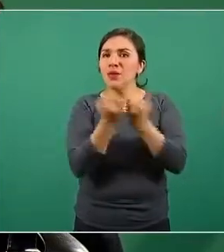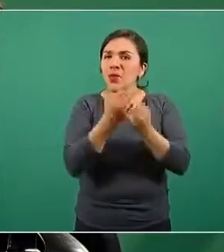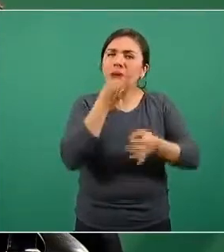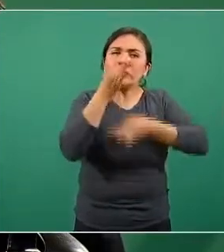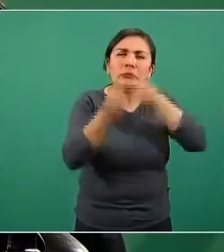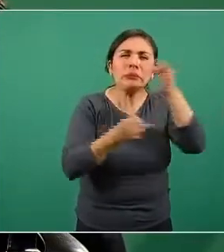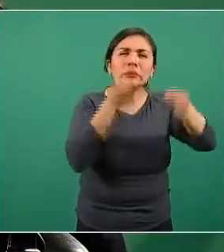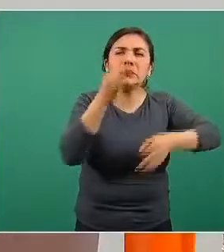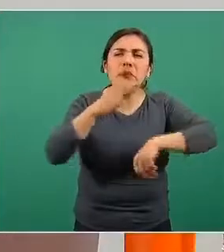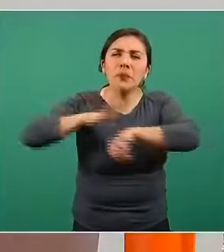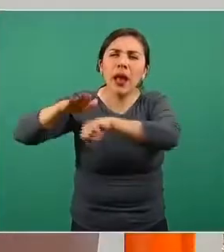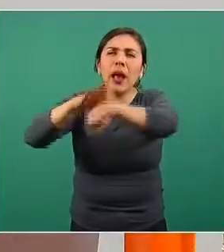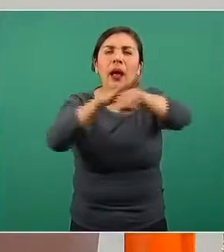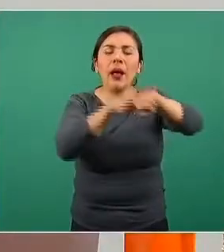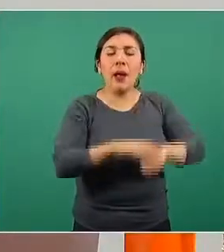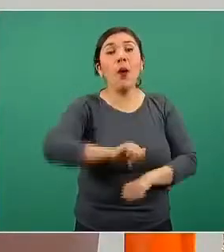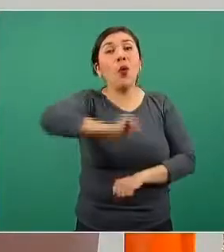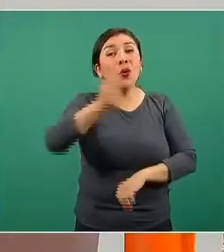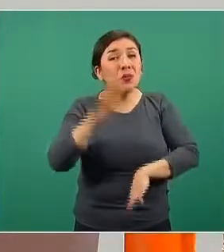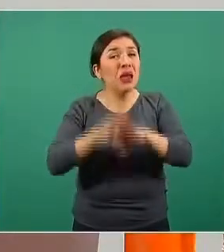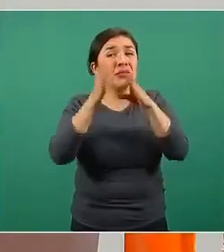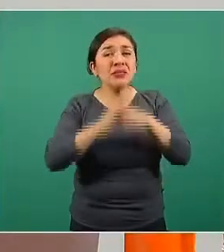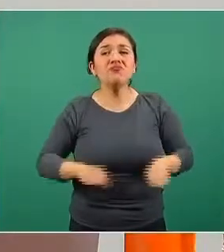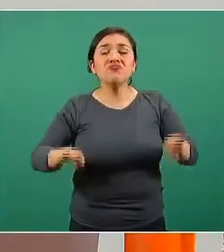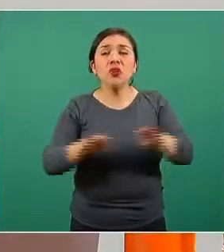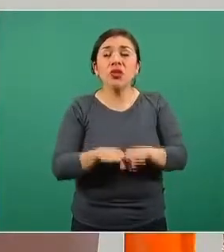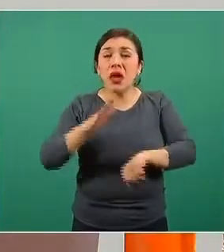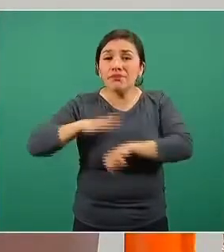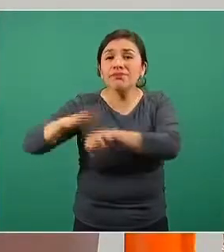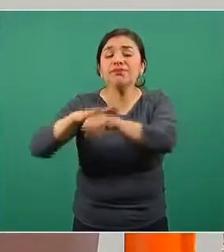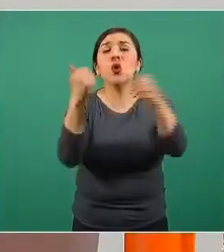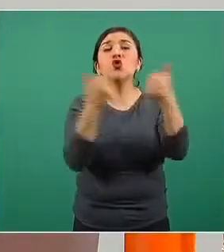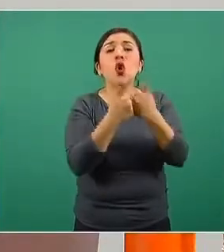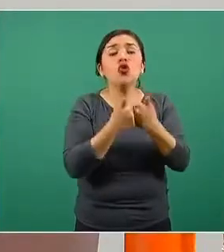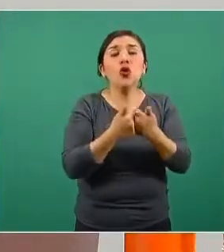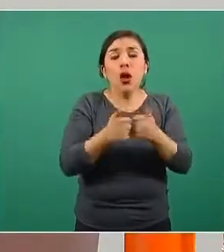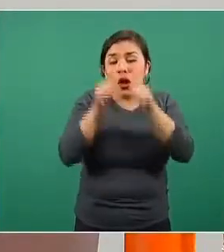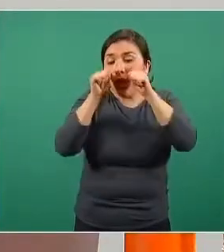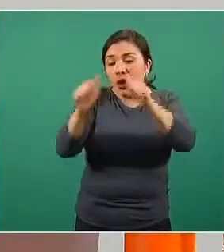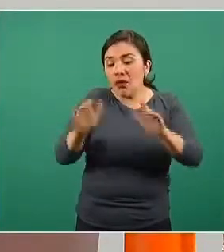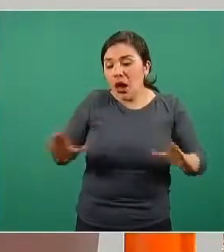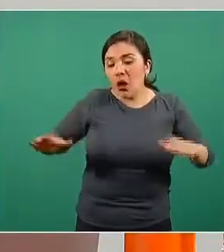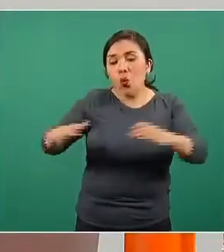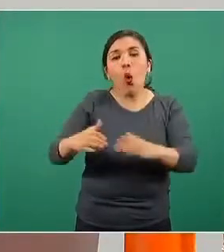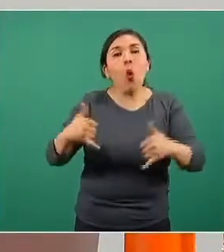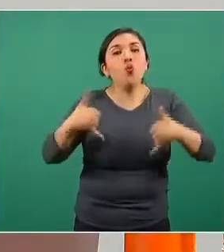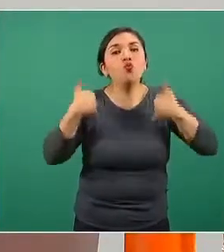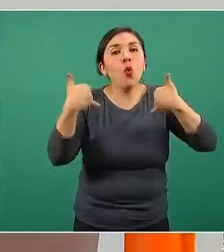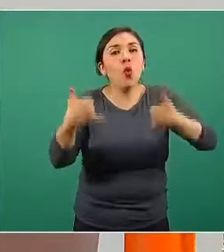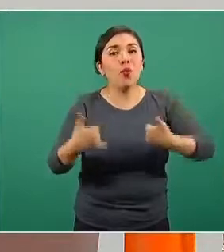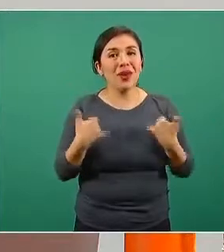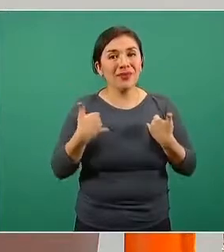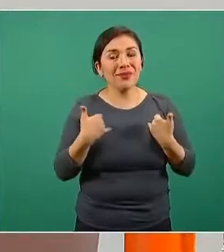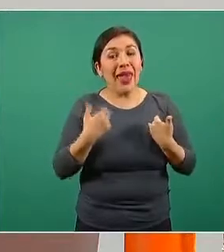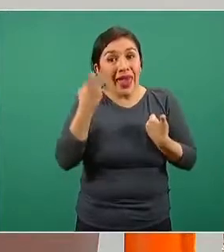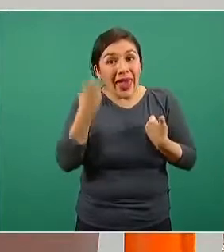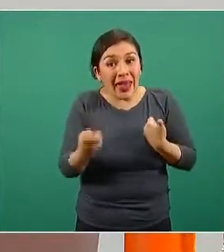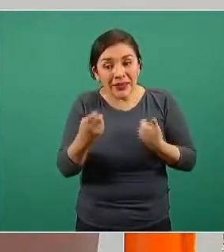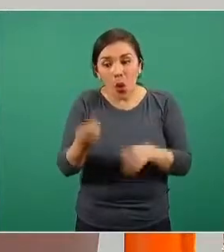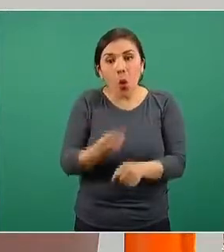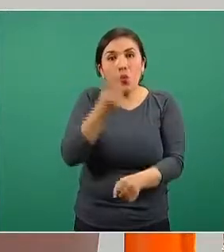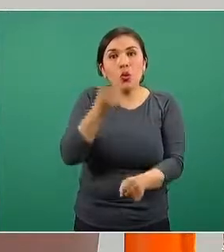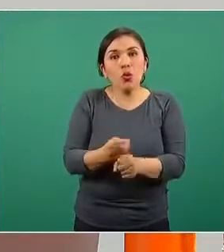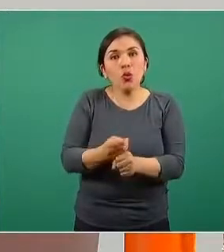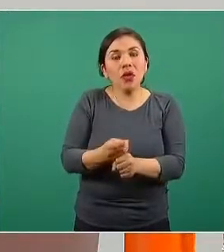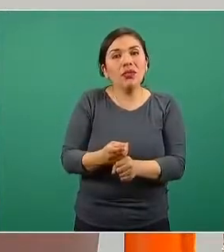pero aún más importante, transmitirlo hacia nuestra población de adolescentes, porque esa es una oportunidad